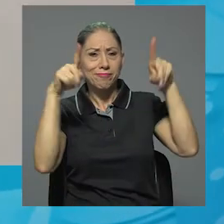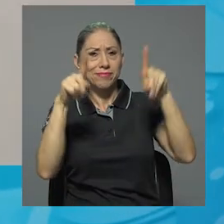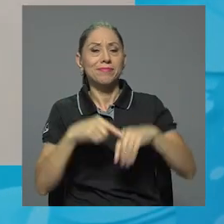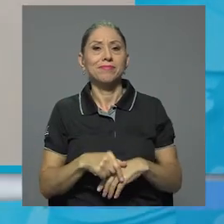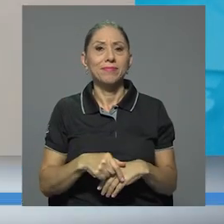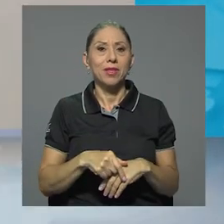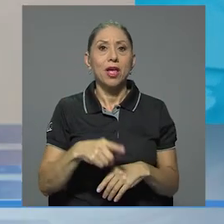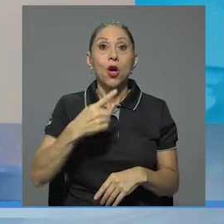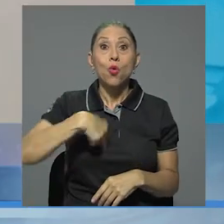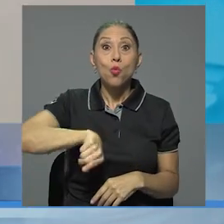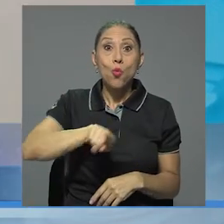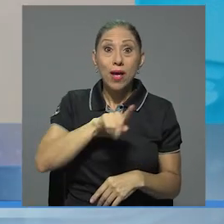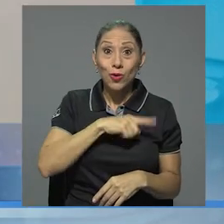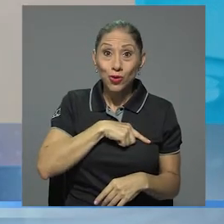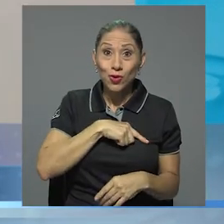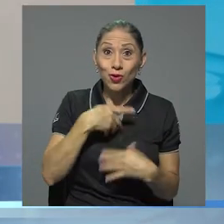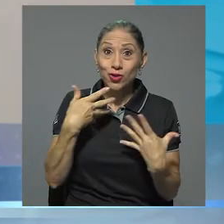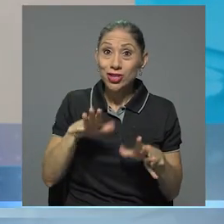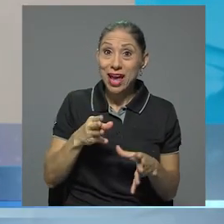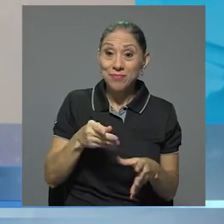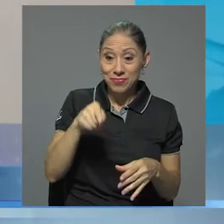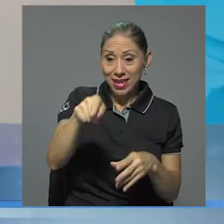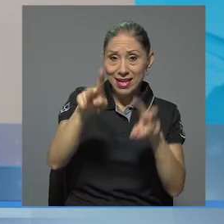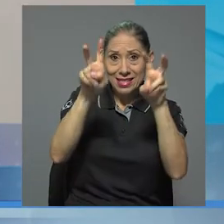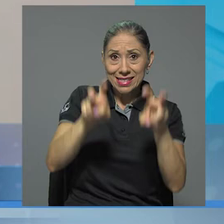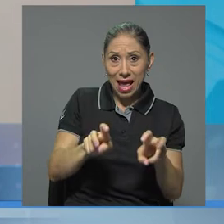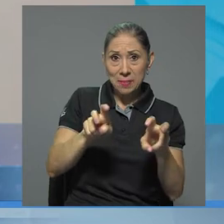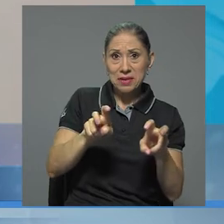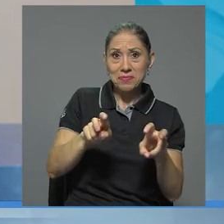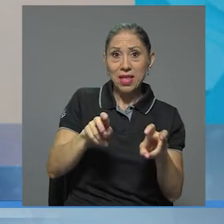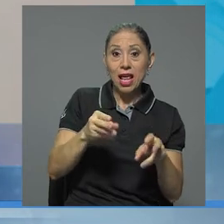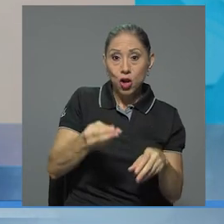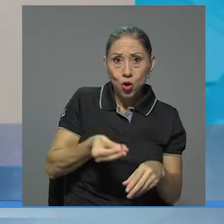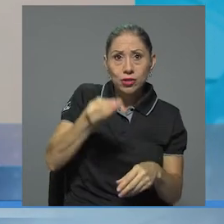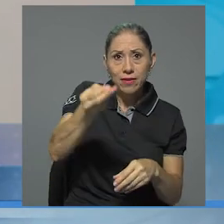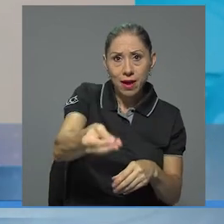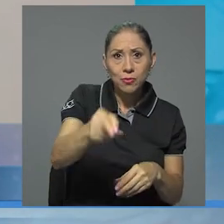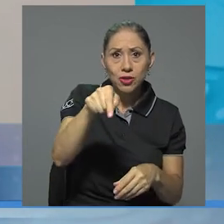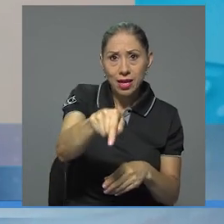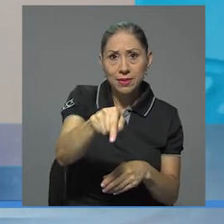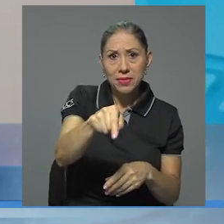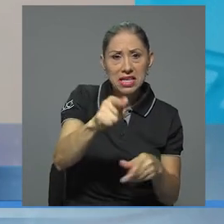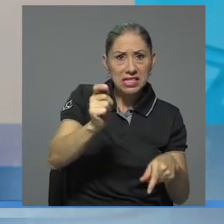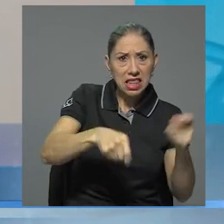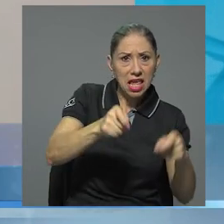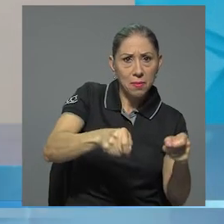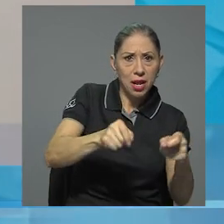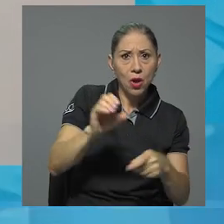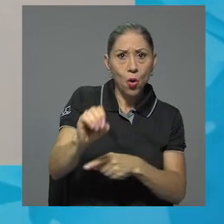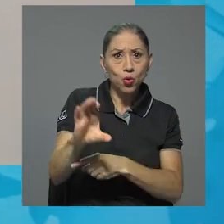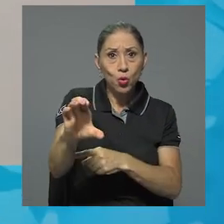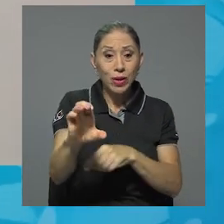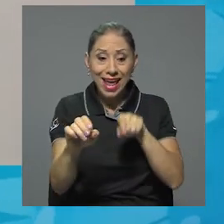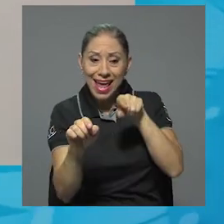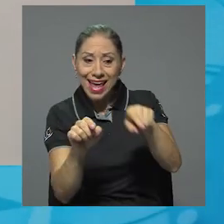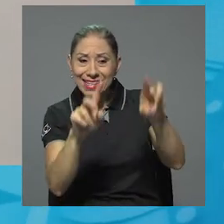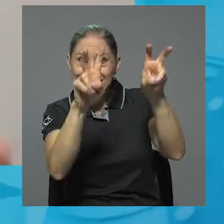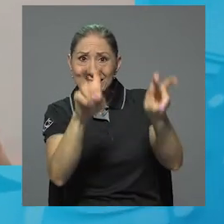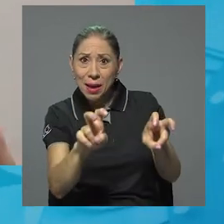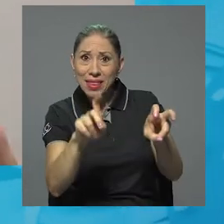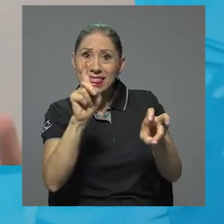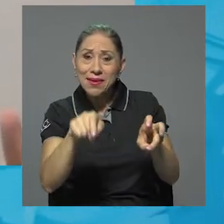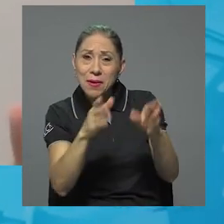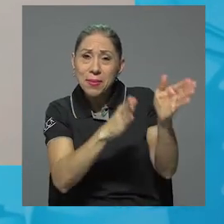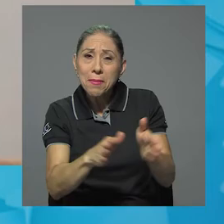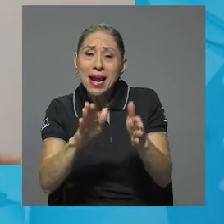llevamos el examen en septiembre a la aplicación, septiembre-octubre, ese examen ha tenido que empezar a prepararse desde por lo menos